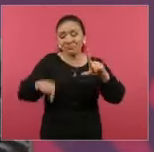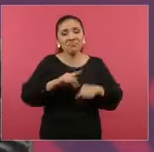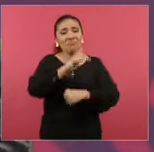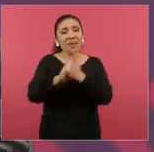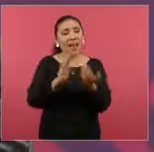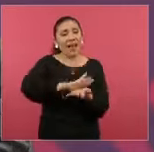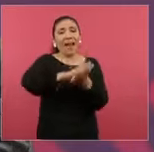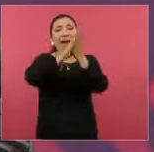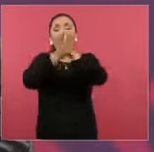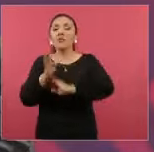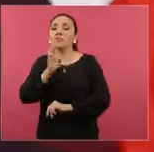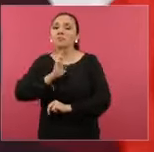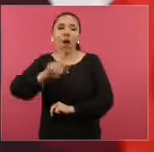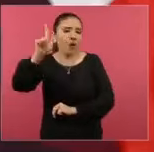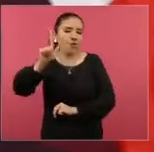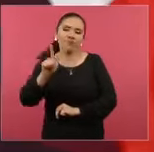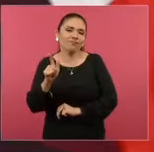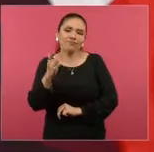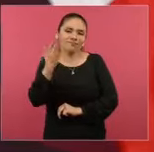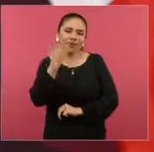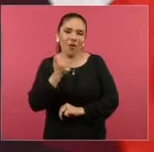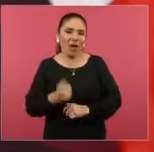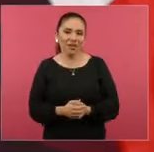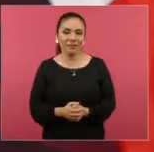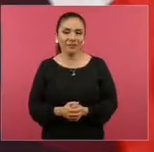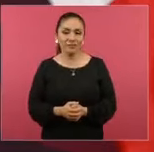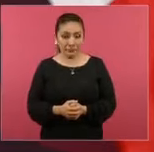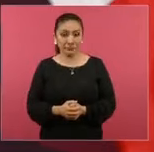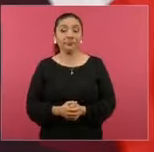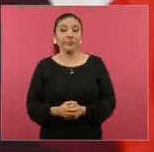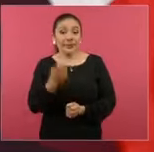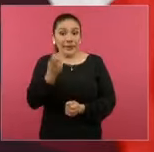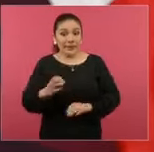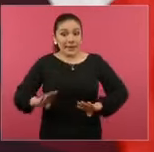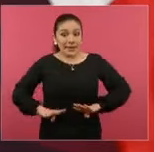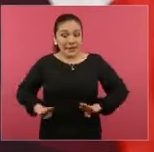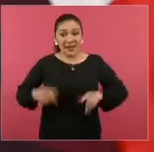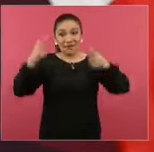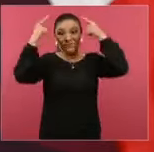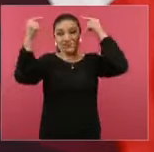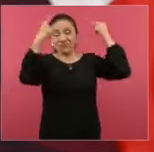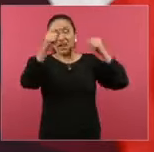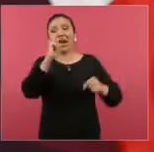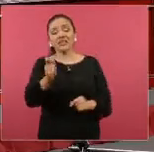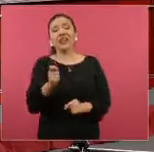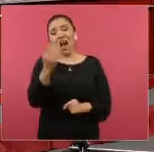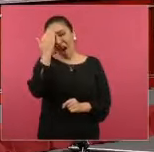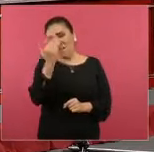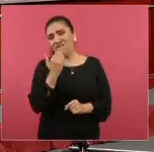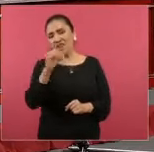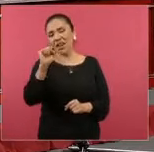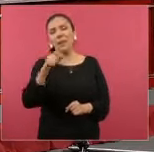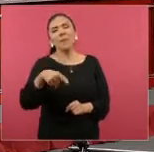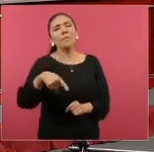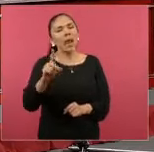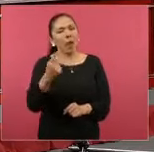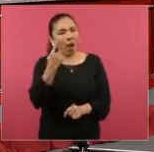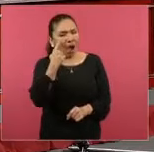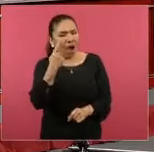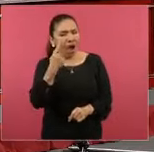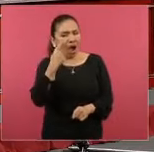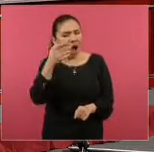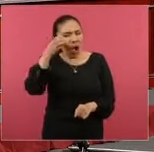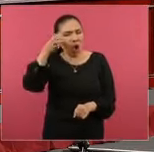a mejorar. Se ha dicho que el perfil de egreso es de capacidades, pero un concepto que está